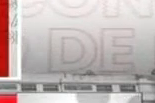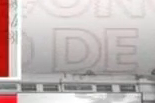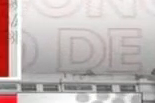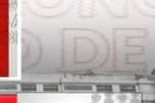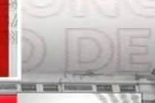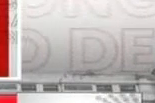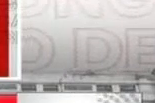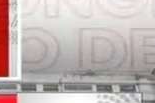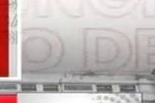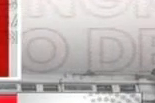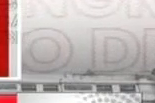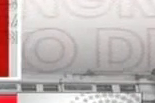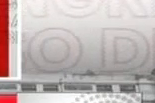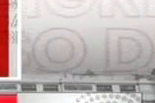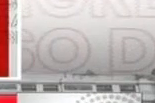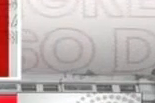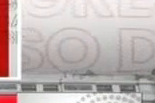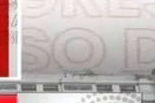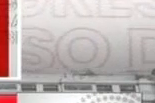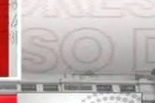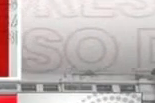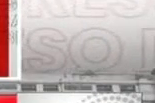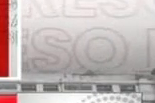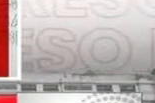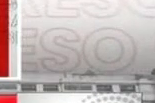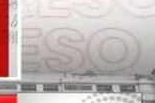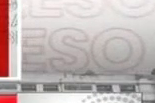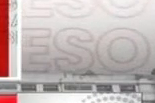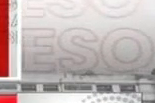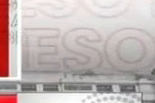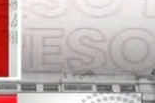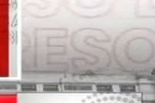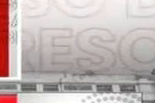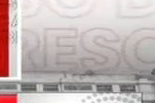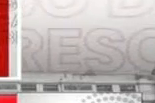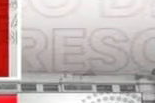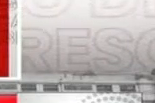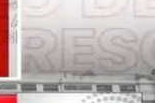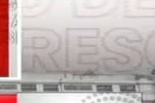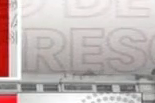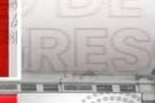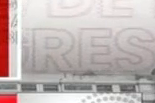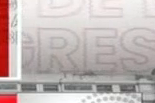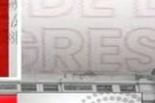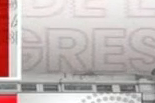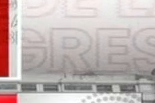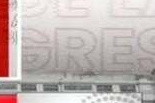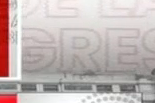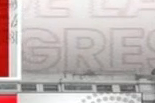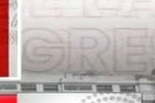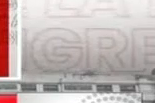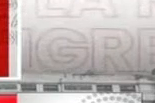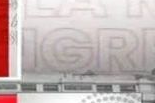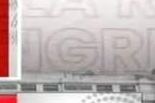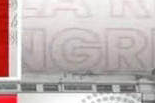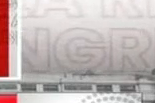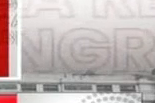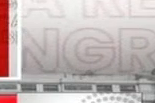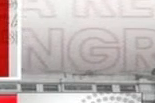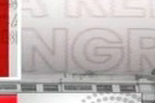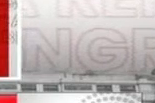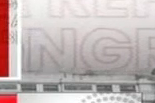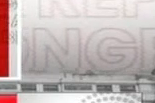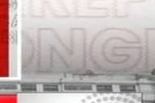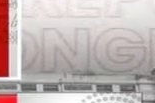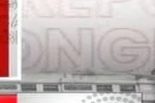valor agregado las tierras de los hermanos, no solamente en Huancavelica, en Cusco, en